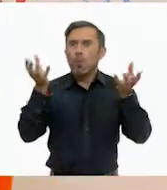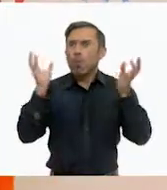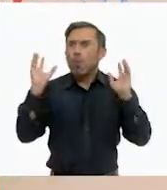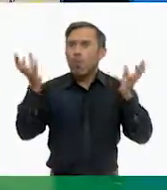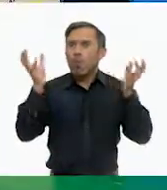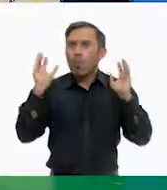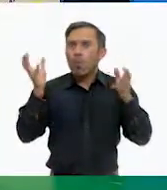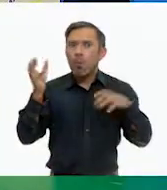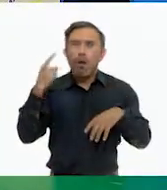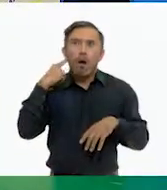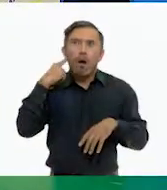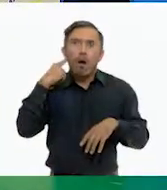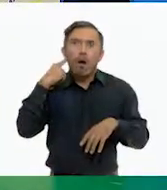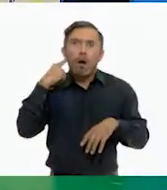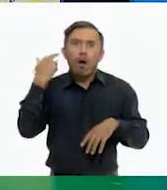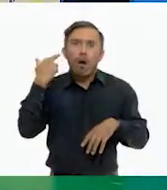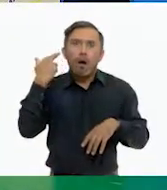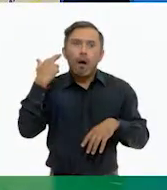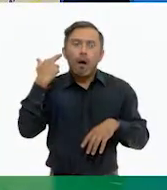ese va a ser momento de